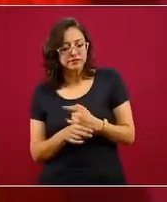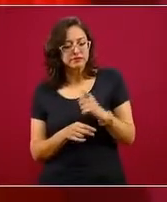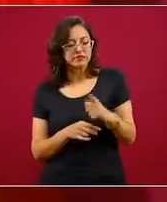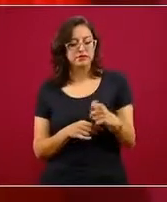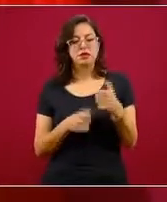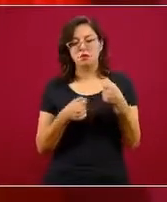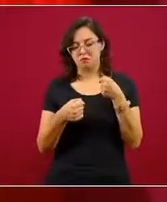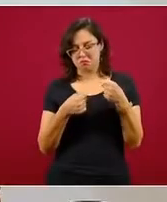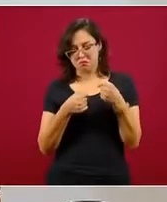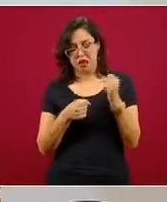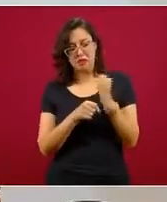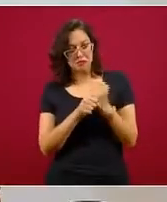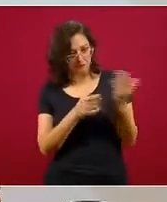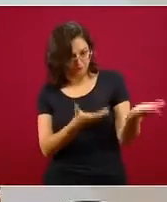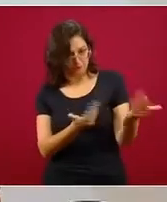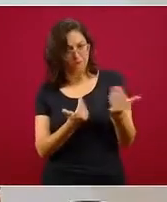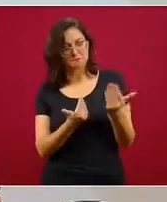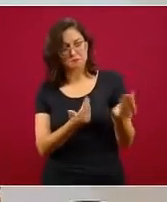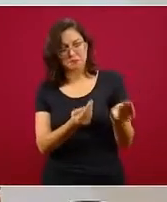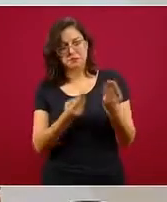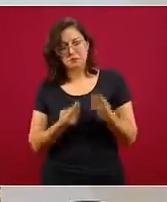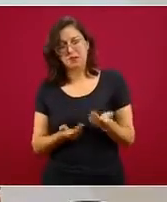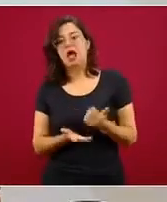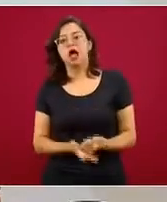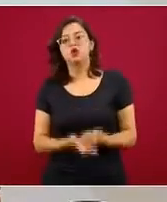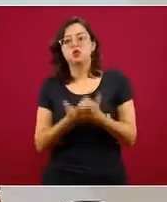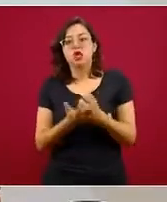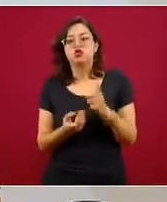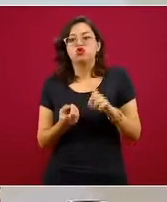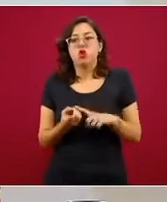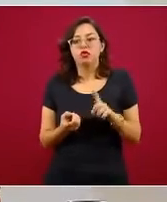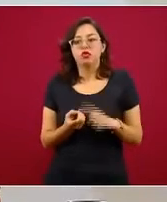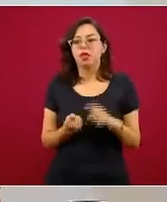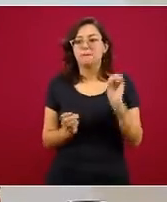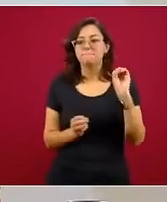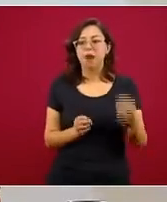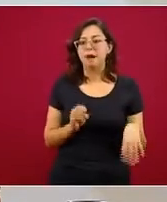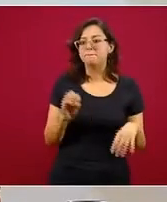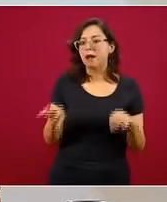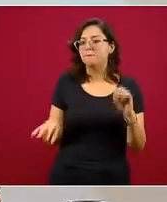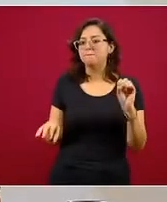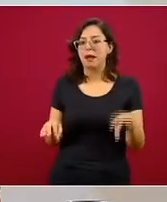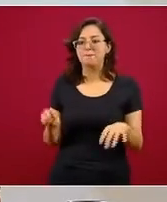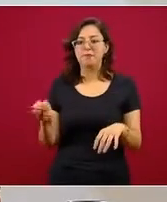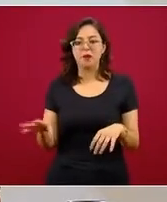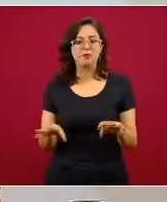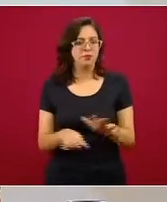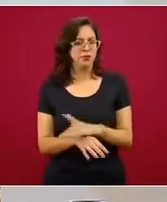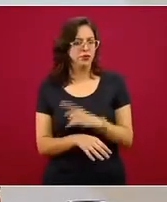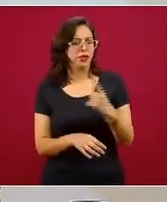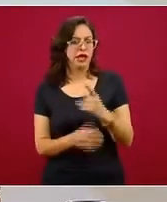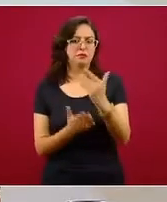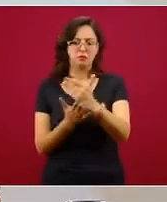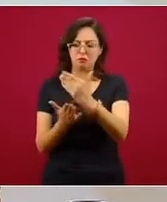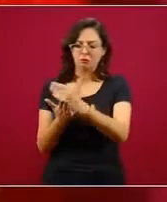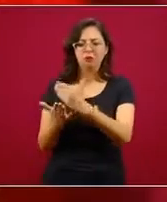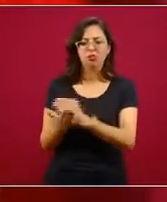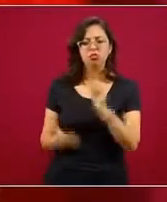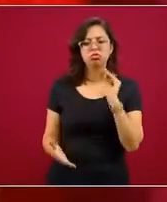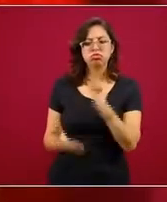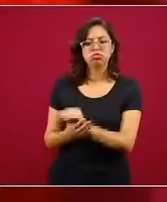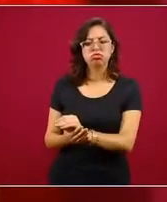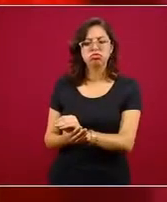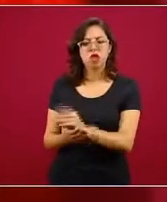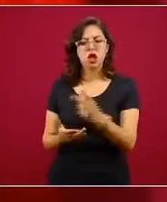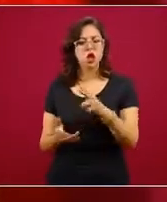seguramente será de gran ayuda, investigar dónde estuvo la omisión del procedimiento o de